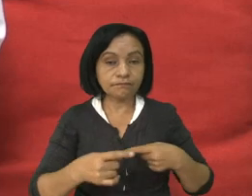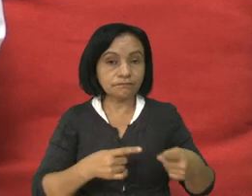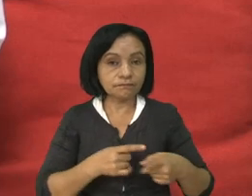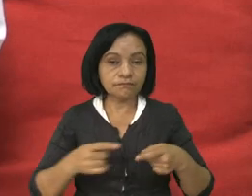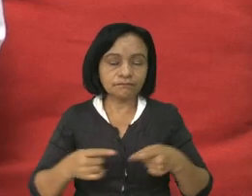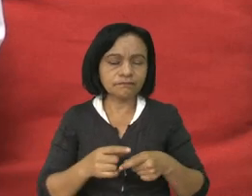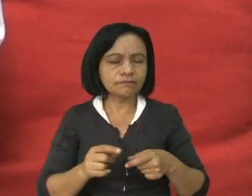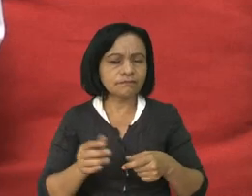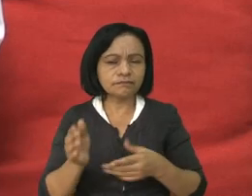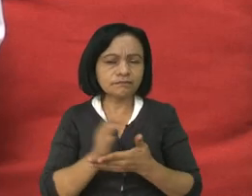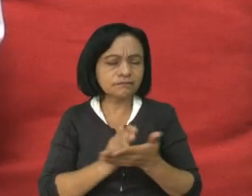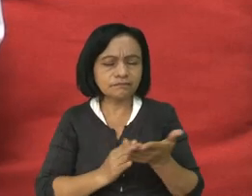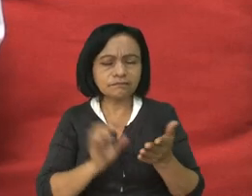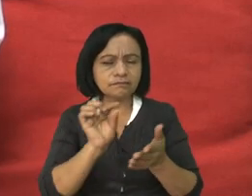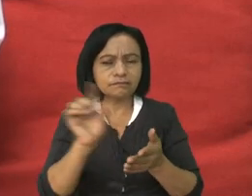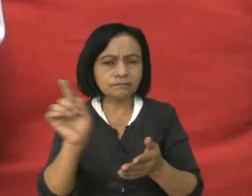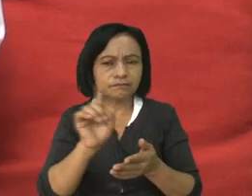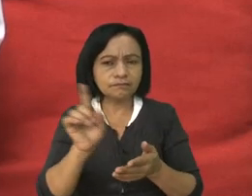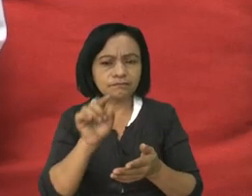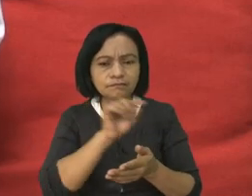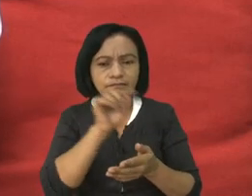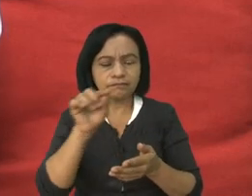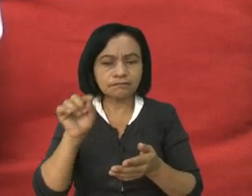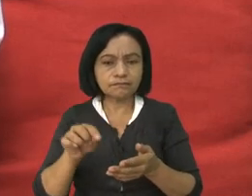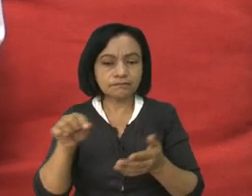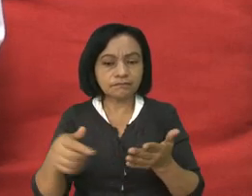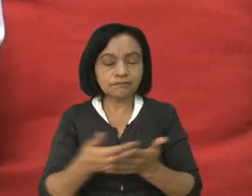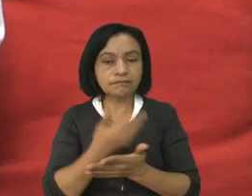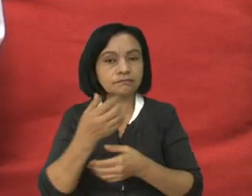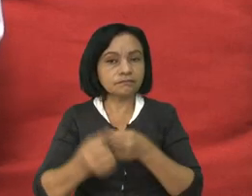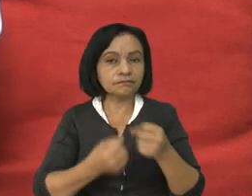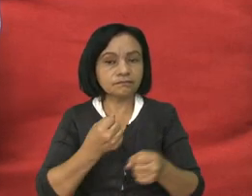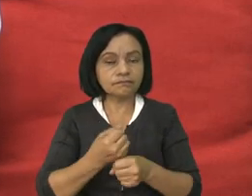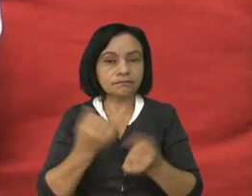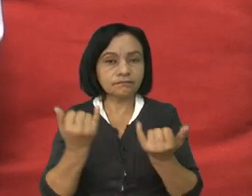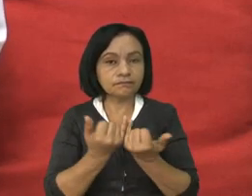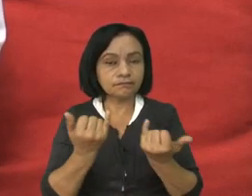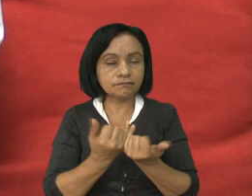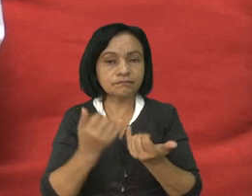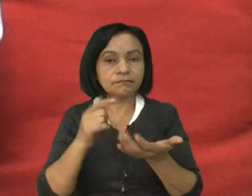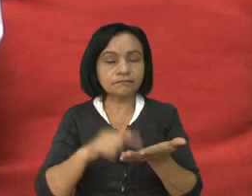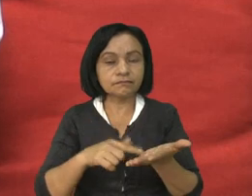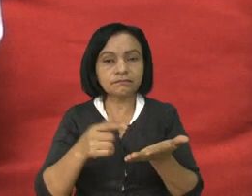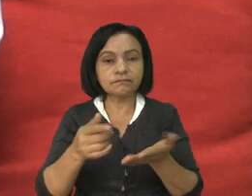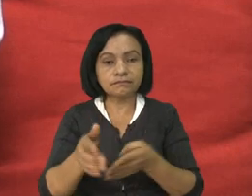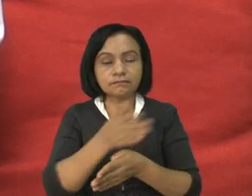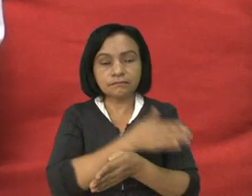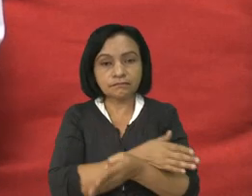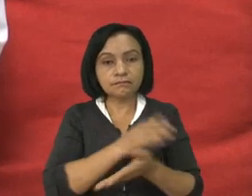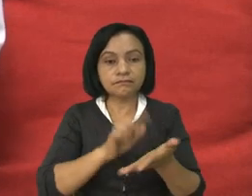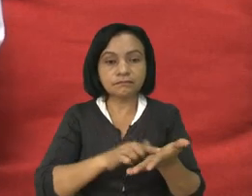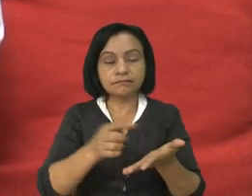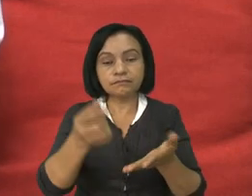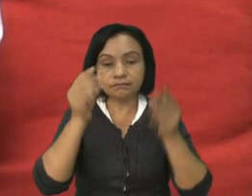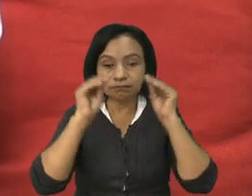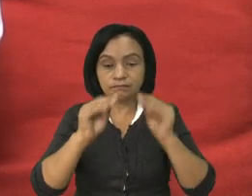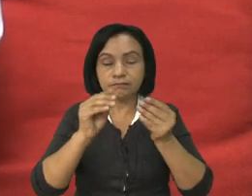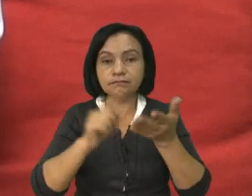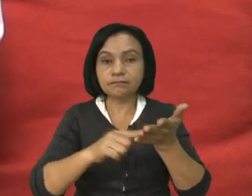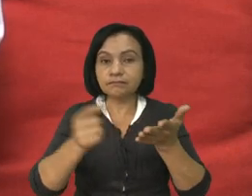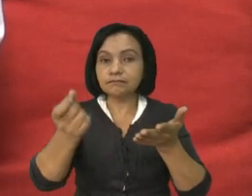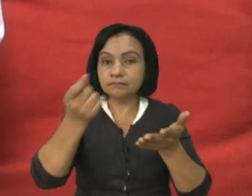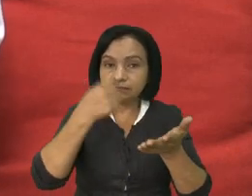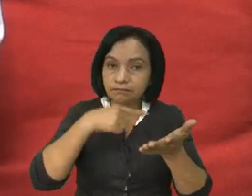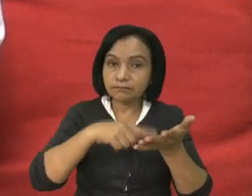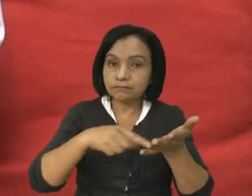poco hemos tenido casos ya en estos tiempos por lo mismo, por lo que te decía de la educación continua.